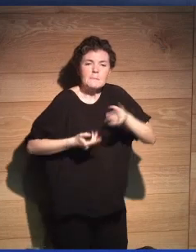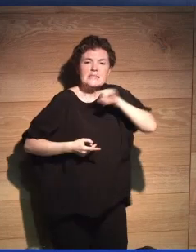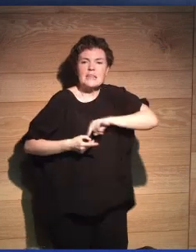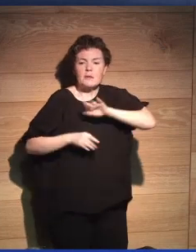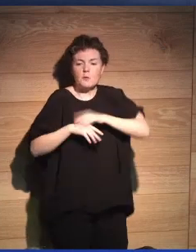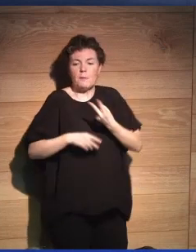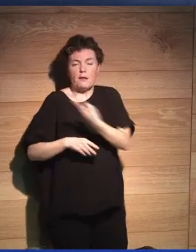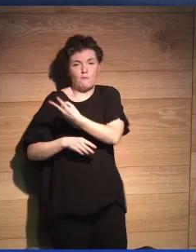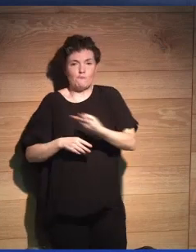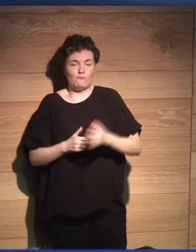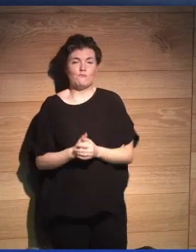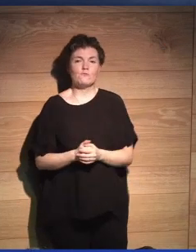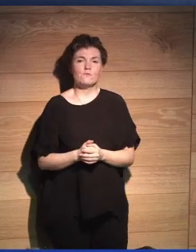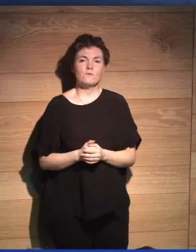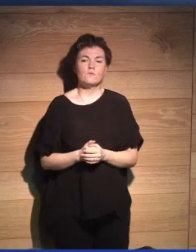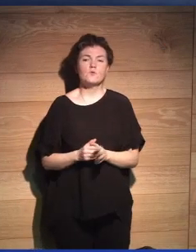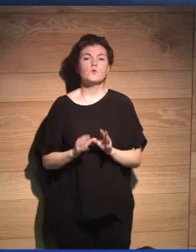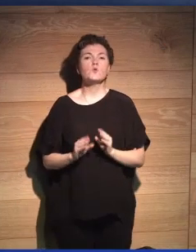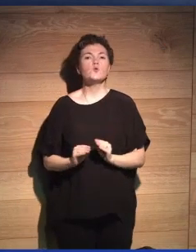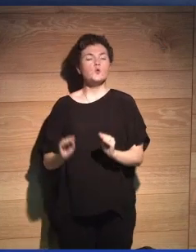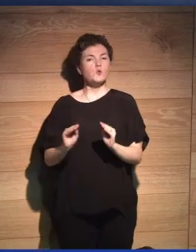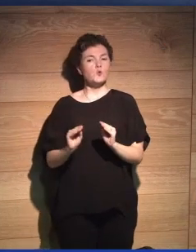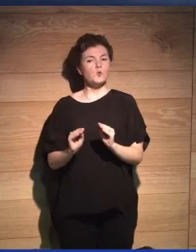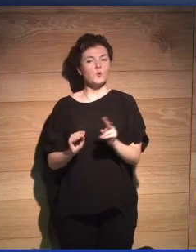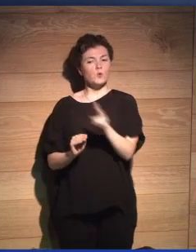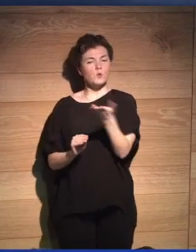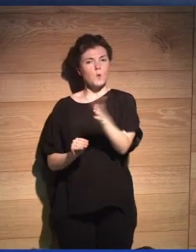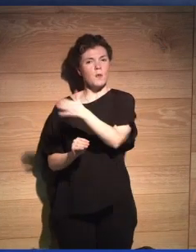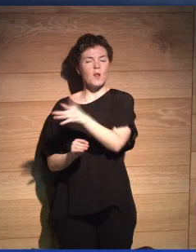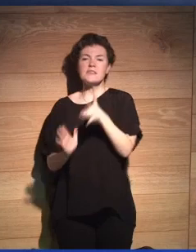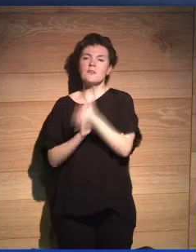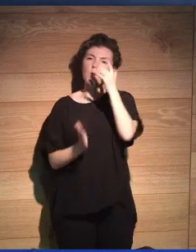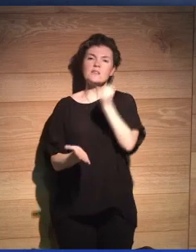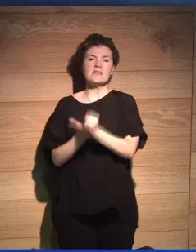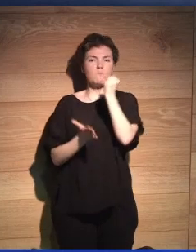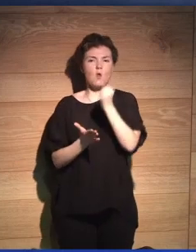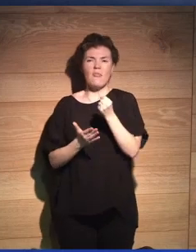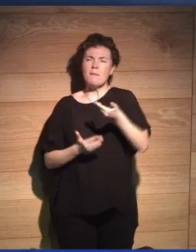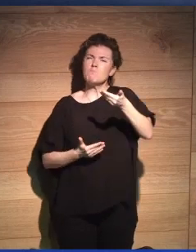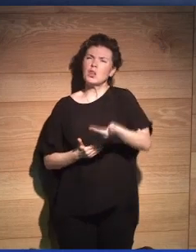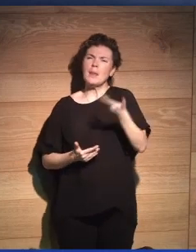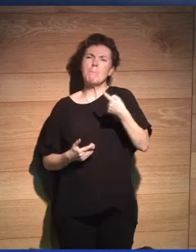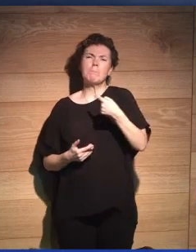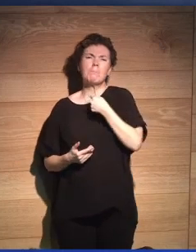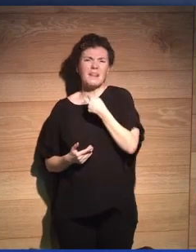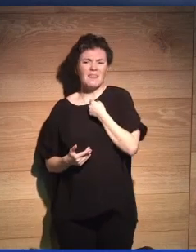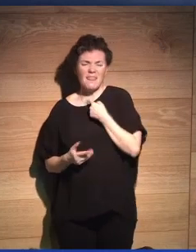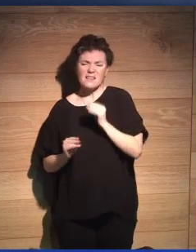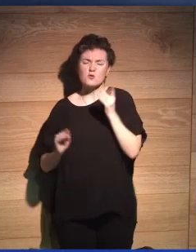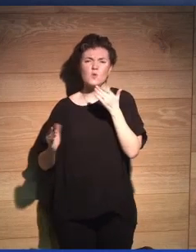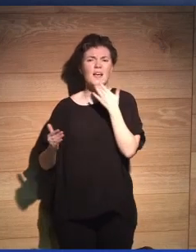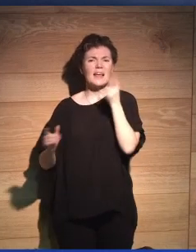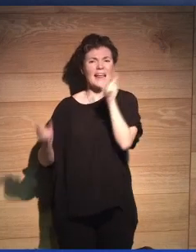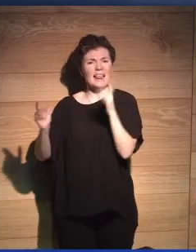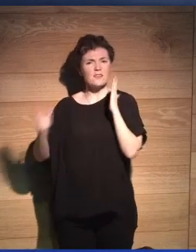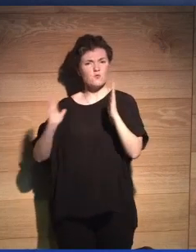ellos. Su destino fue un símbolo de las gigantescas pérdidas que sufrió su